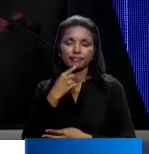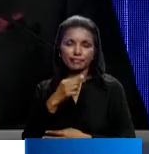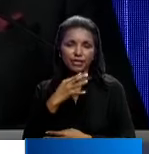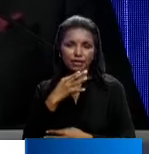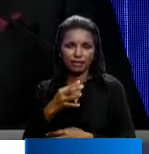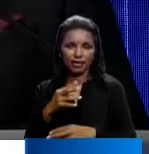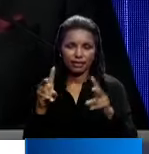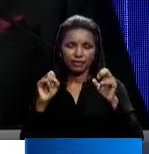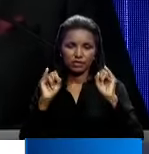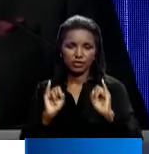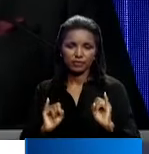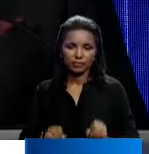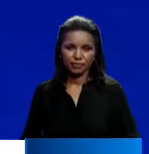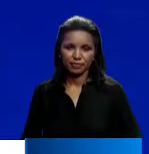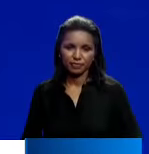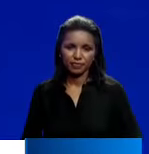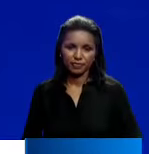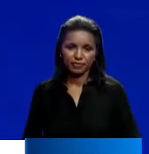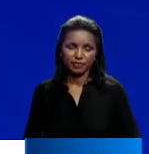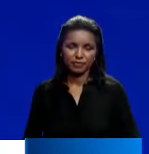de institucionalidad.